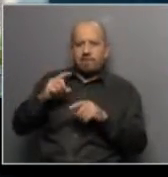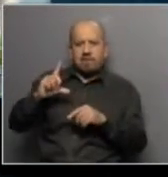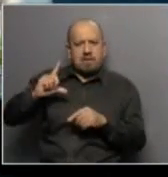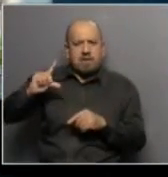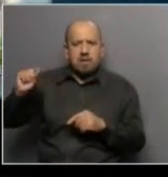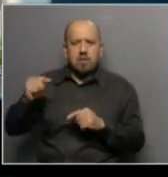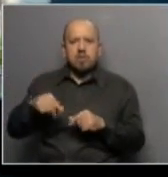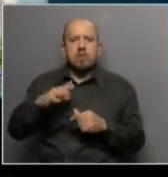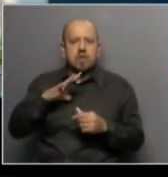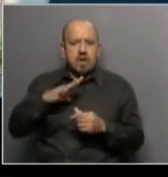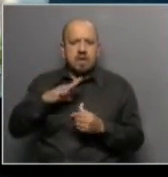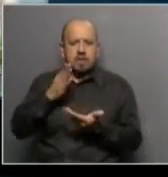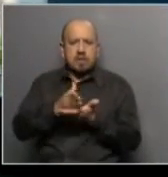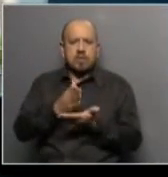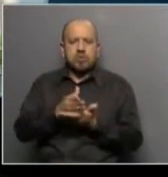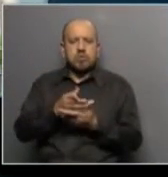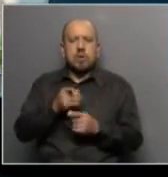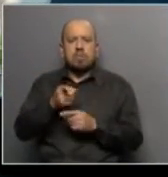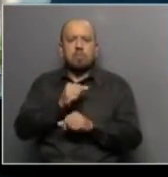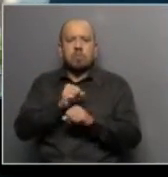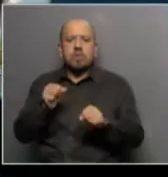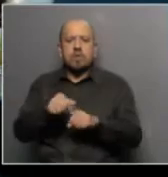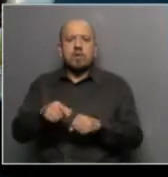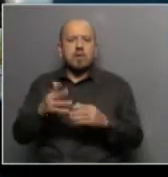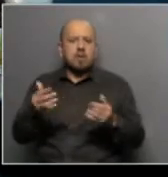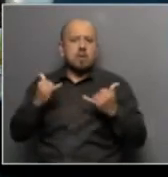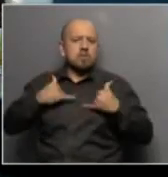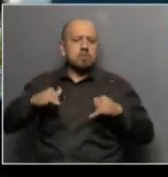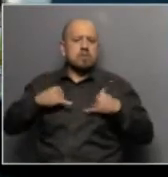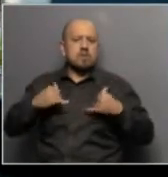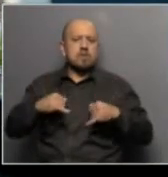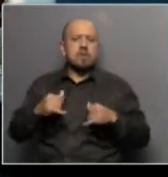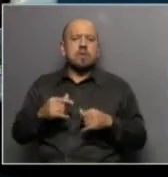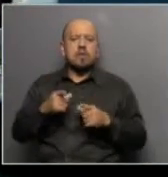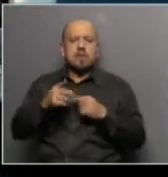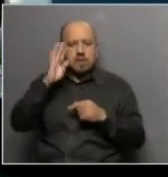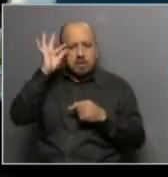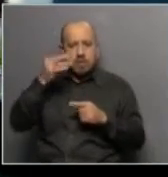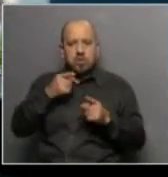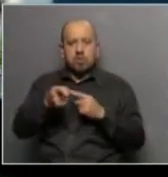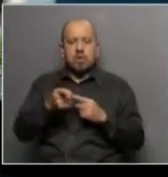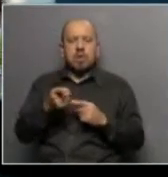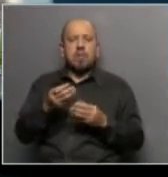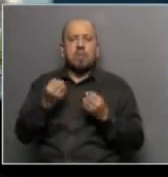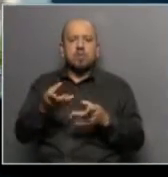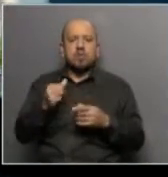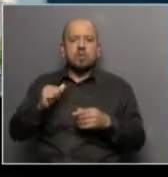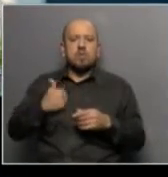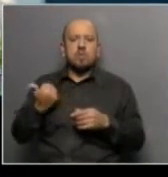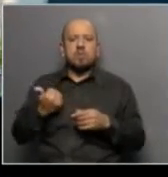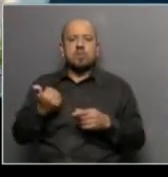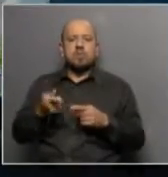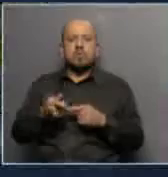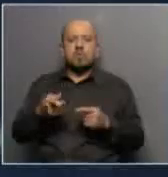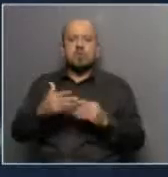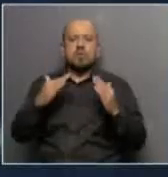derecho a ese uso de la ciudad, al uso más recreativo de la ciudad. Y creo que esa es otra de las razones por las cuales aprovechar todas